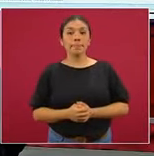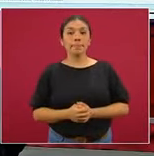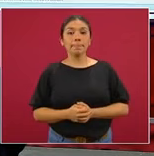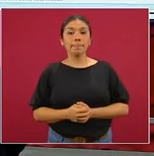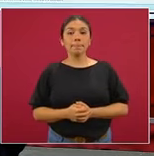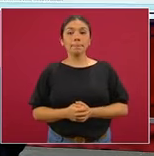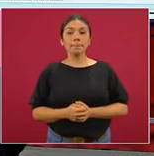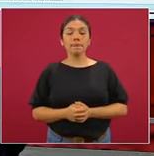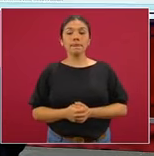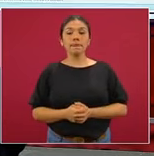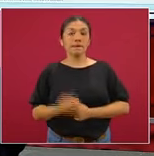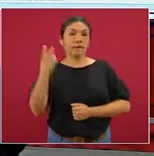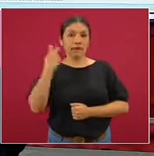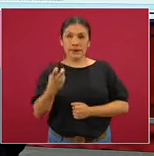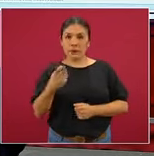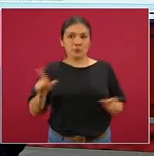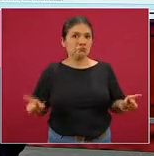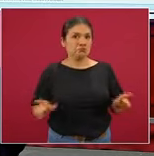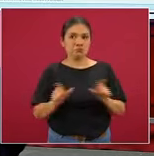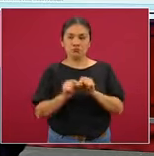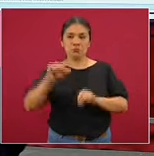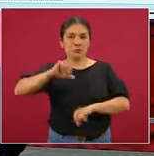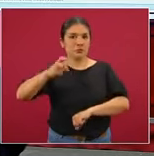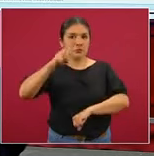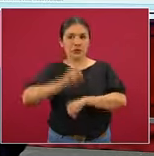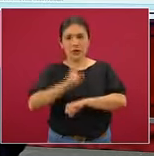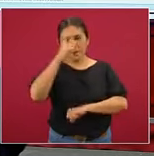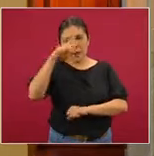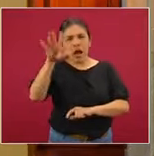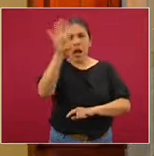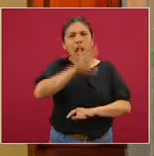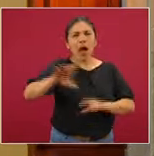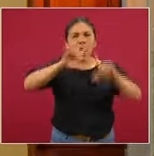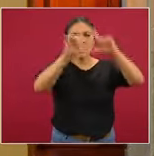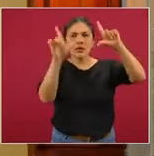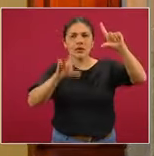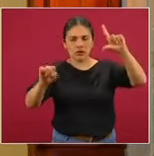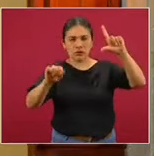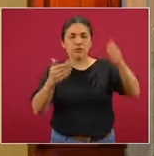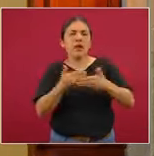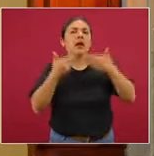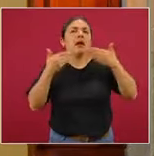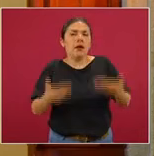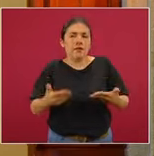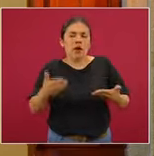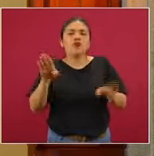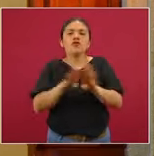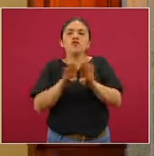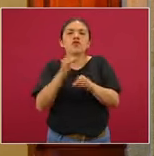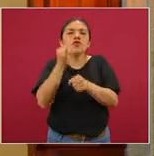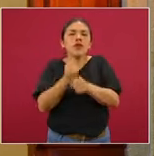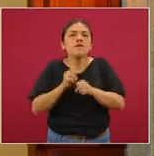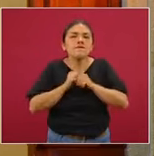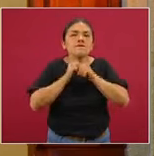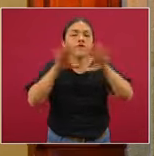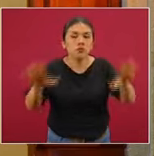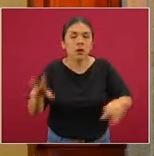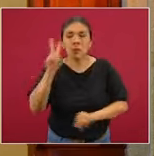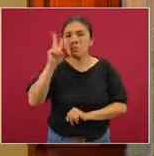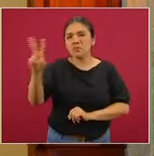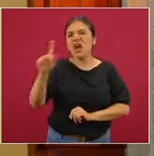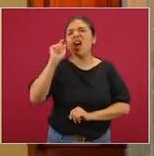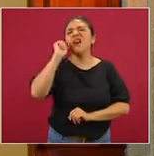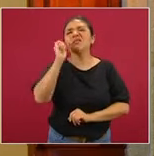Bien, aquí cerraríamos el componente del escenario nacional y ahora, a manera de información, vamos a ver un